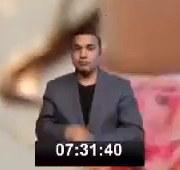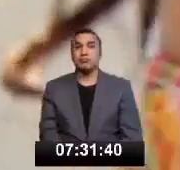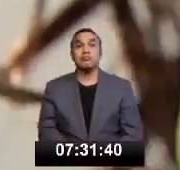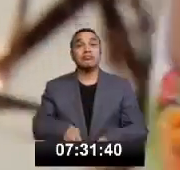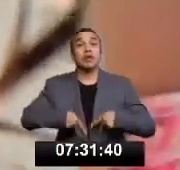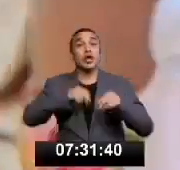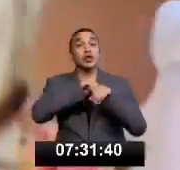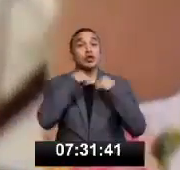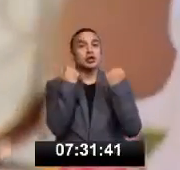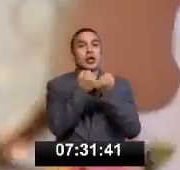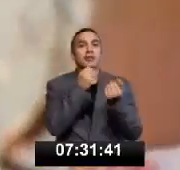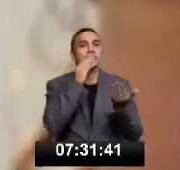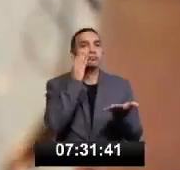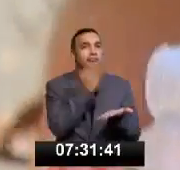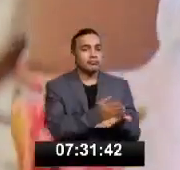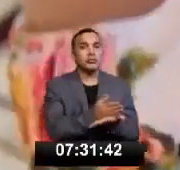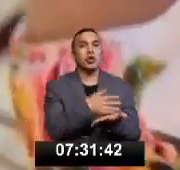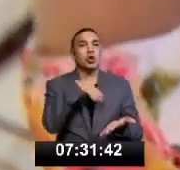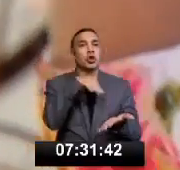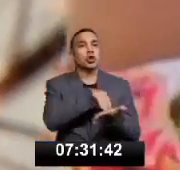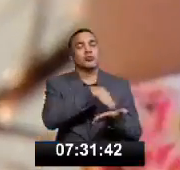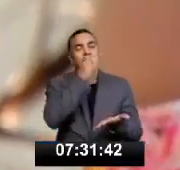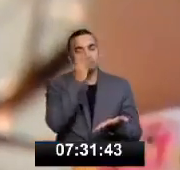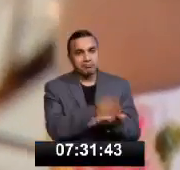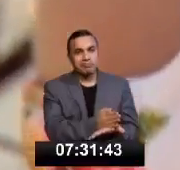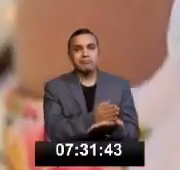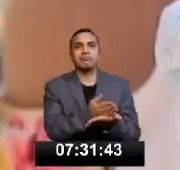dejar de estudiar, tuve que